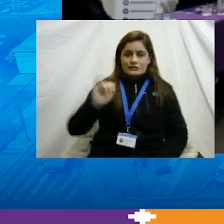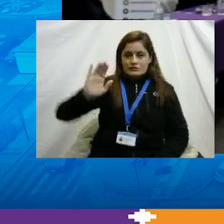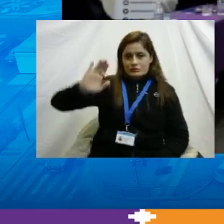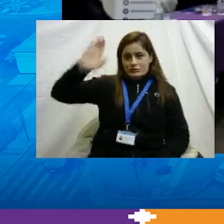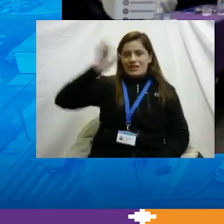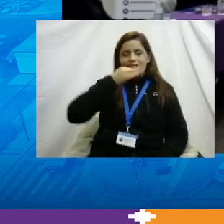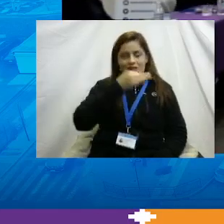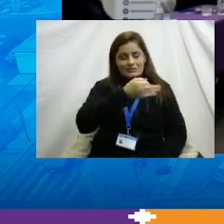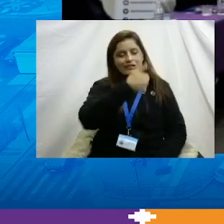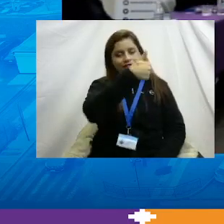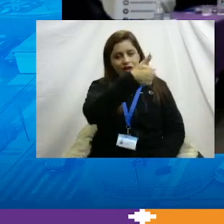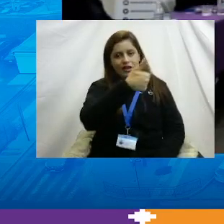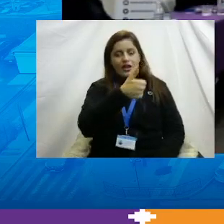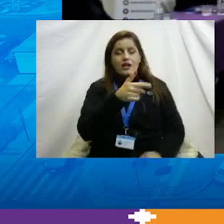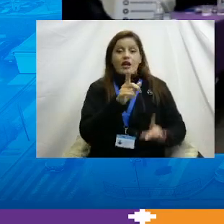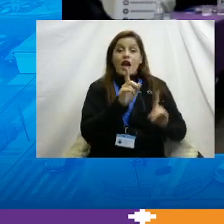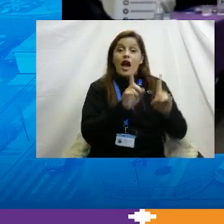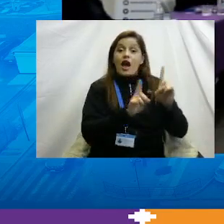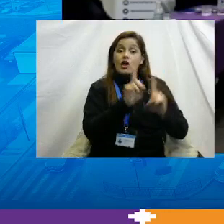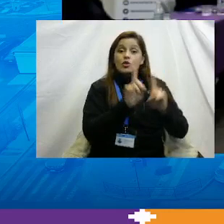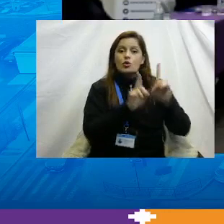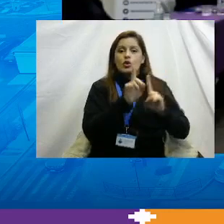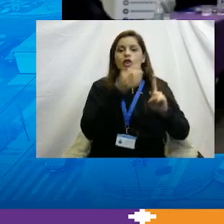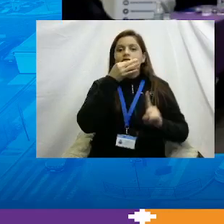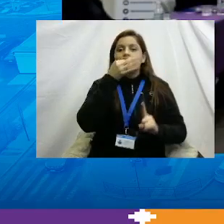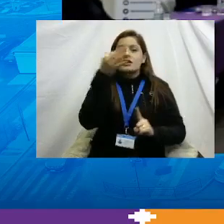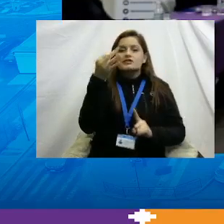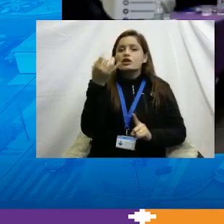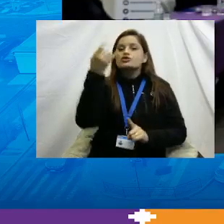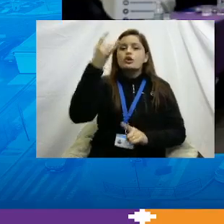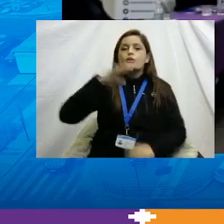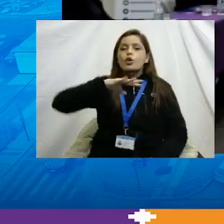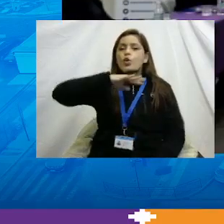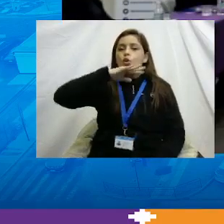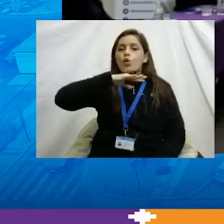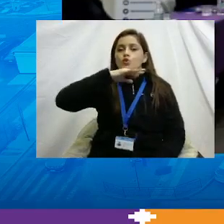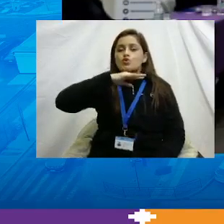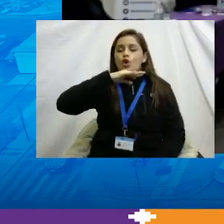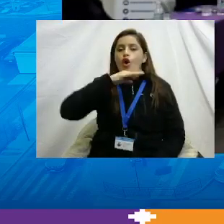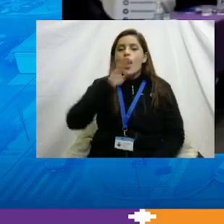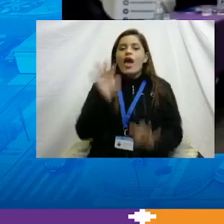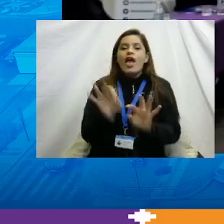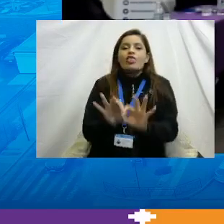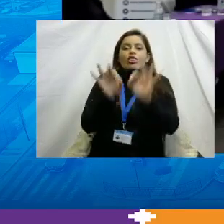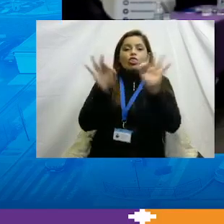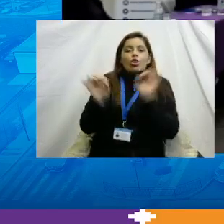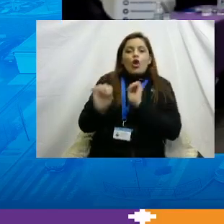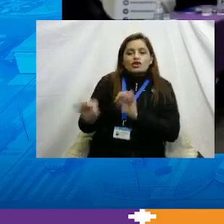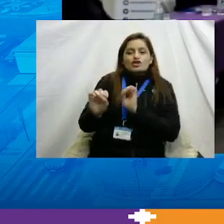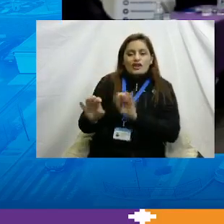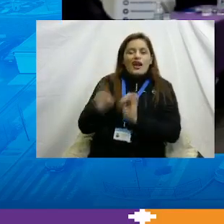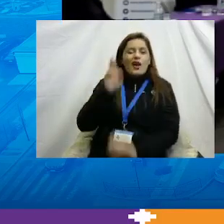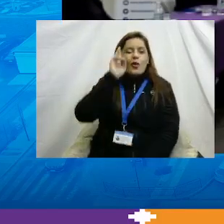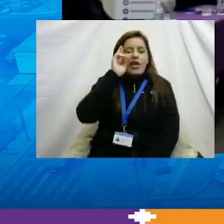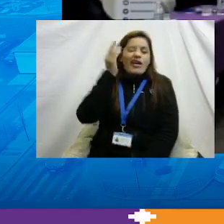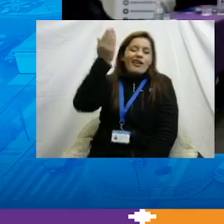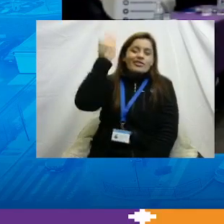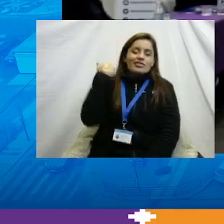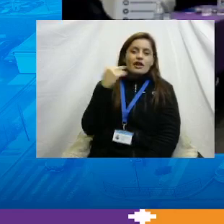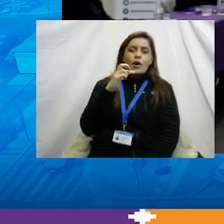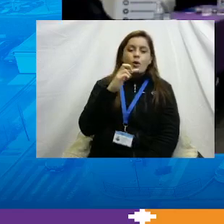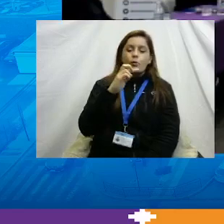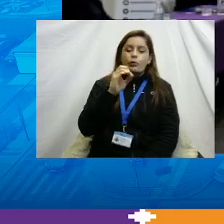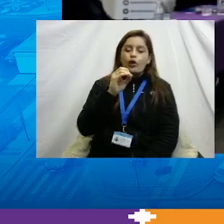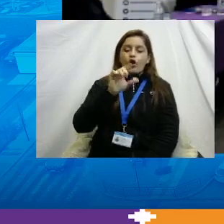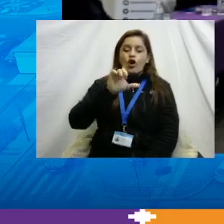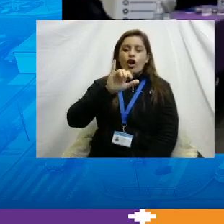porque algunos son solamente uso de ocasional. Es lo que pasó con al lado del Politécnico, que todos recordamos en un momento se quiso vender